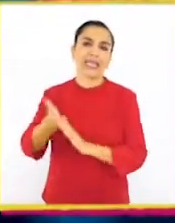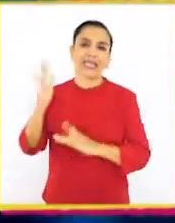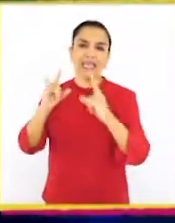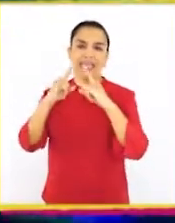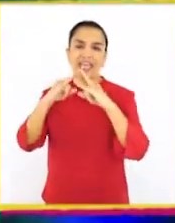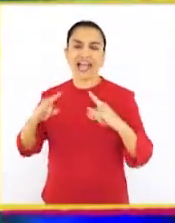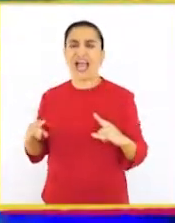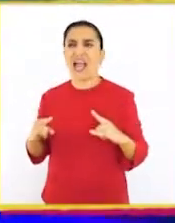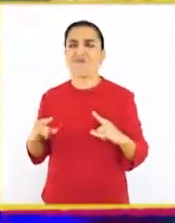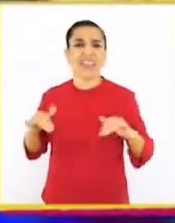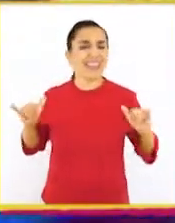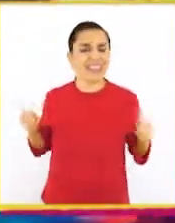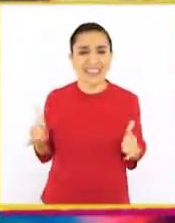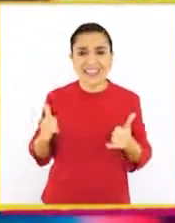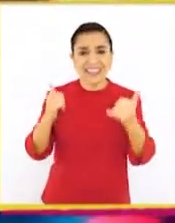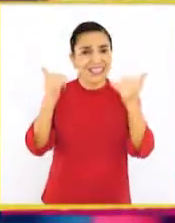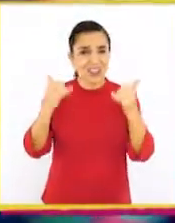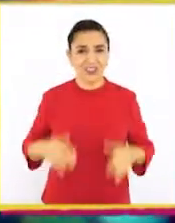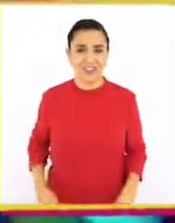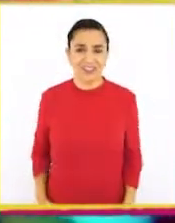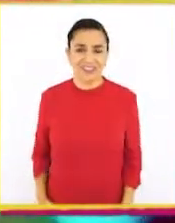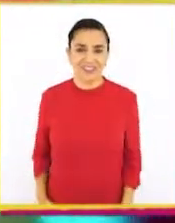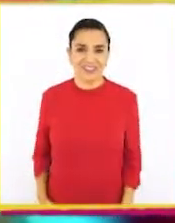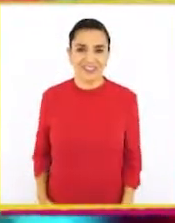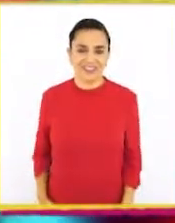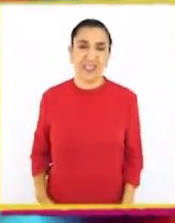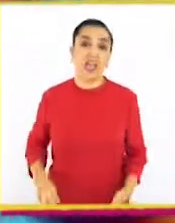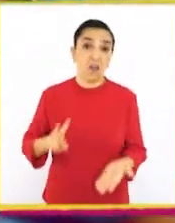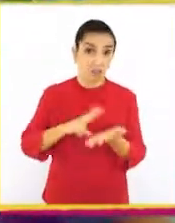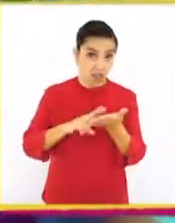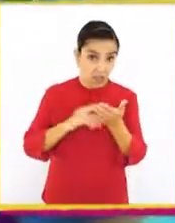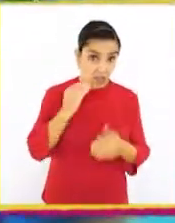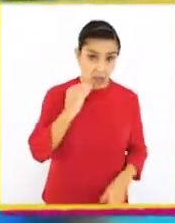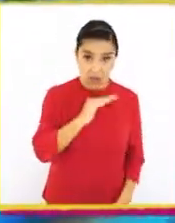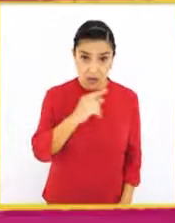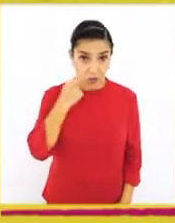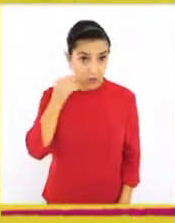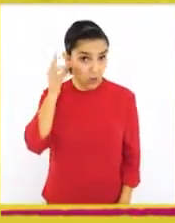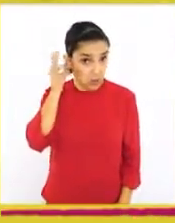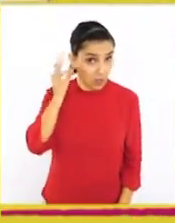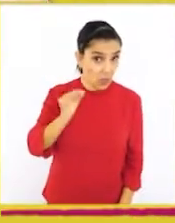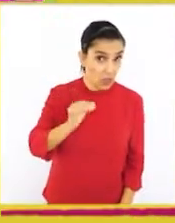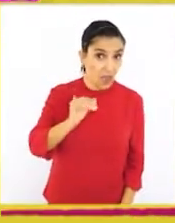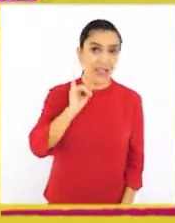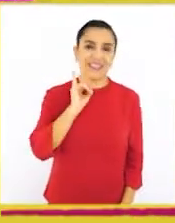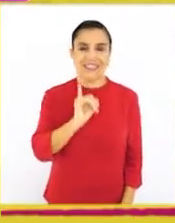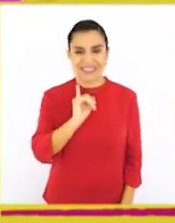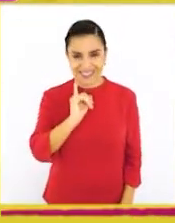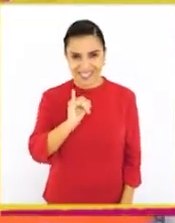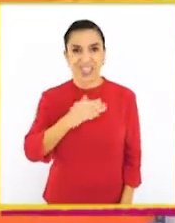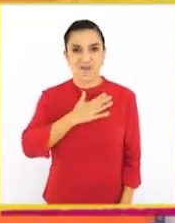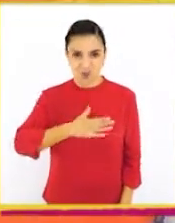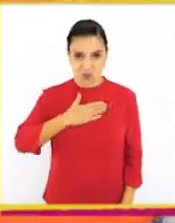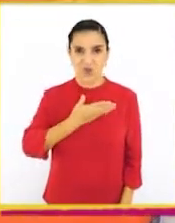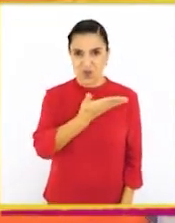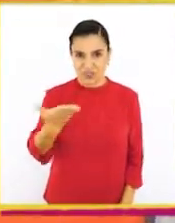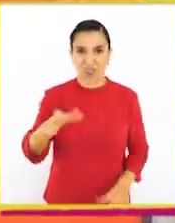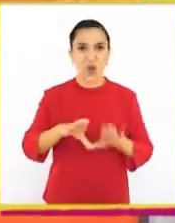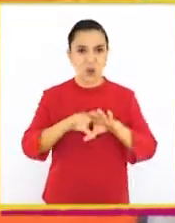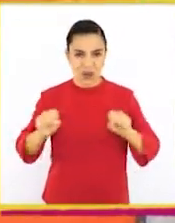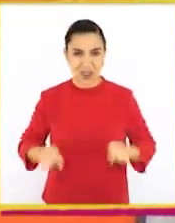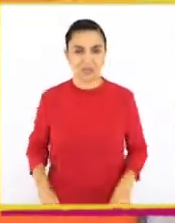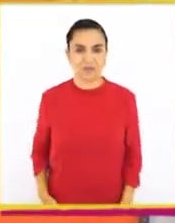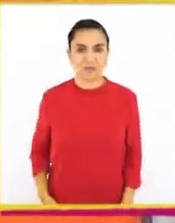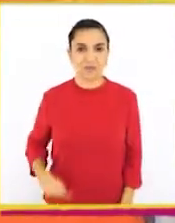de camping si es tan entretenido? ¿Cierto, niños y niñas? Sí, me alegro que estén de